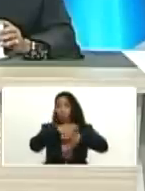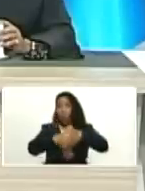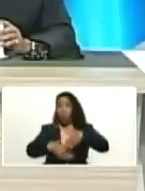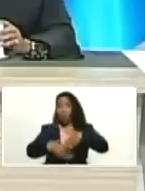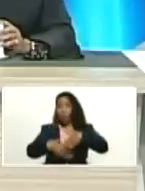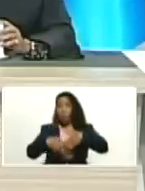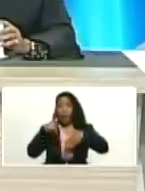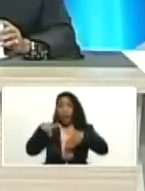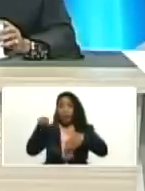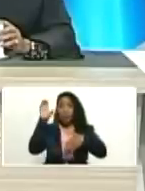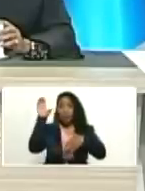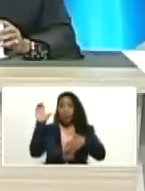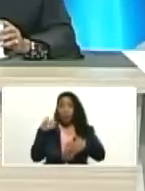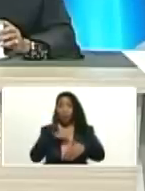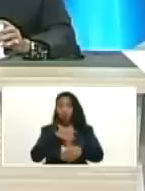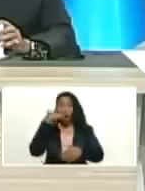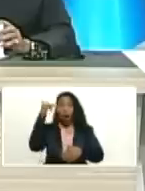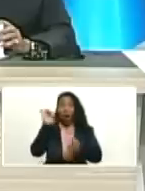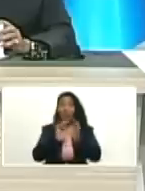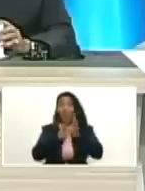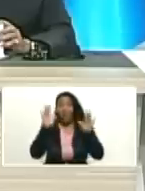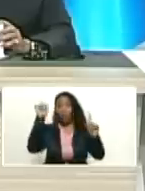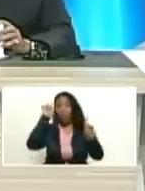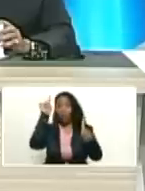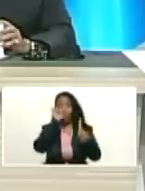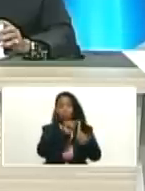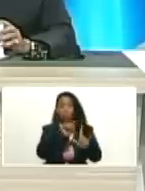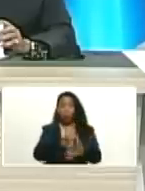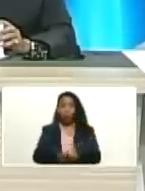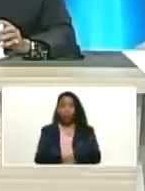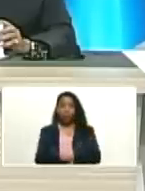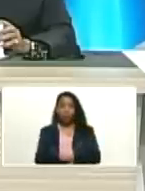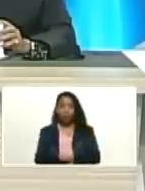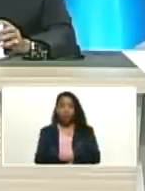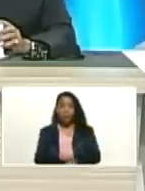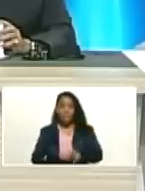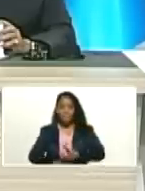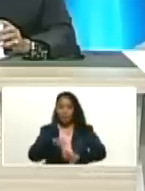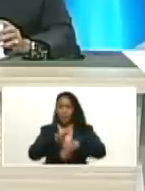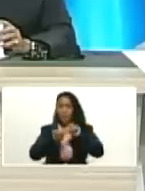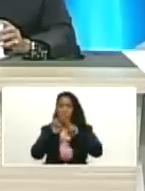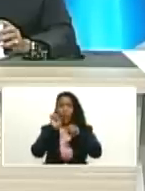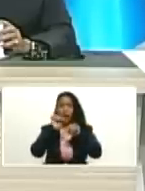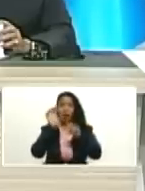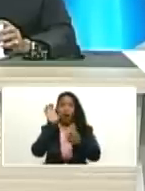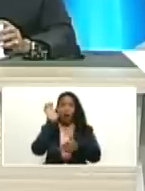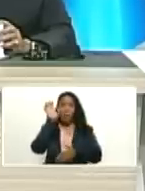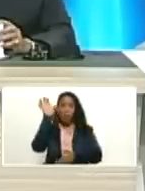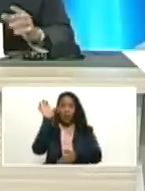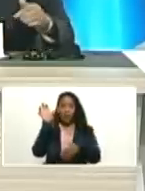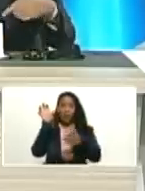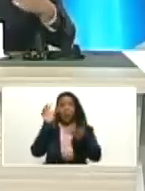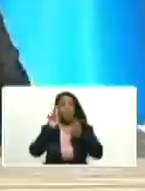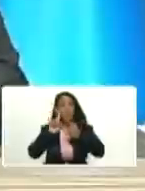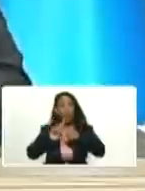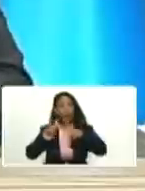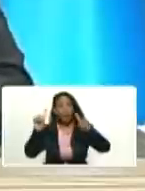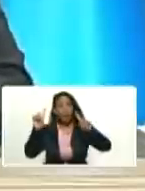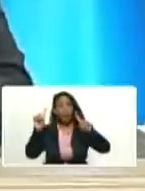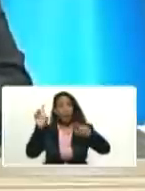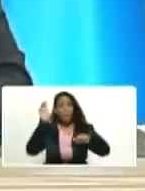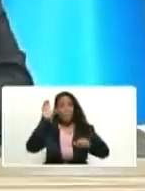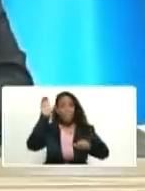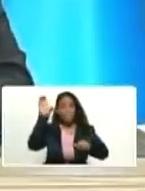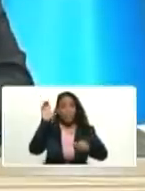país en donde nos planteamos grandes metas en la construcción de un Estado alternativo, de un Estado